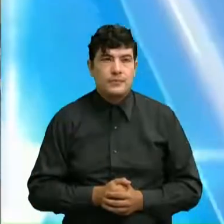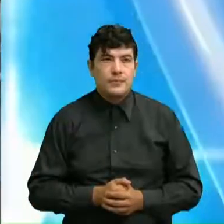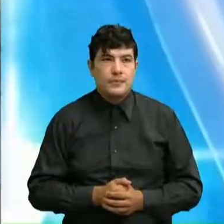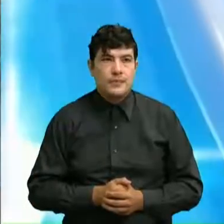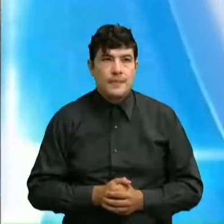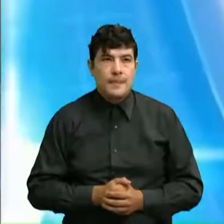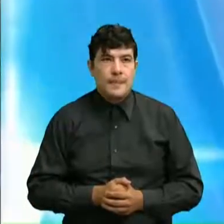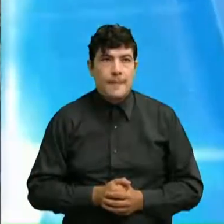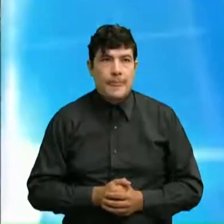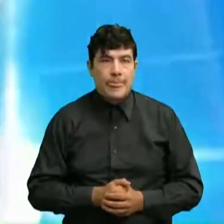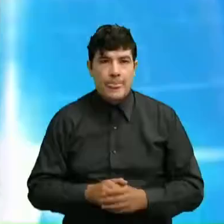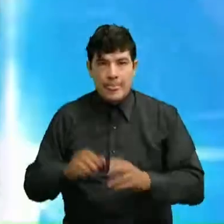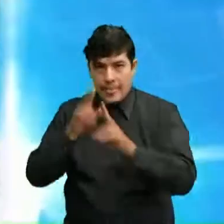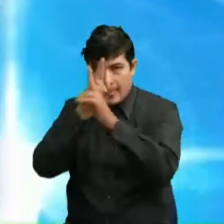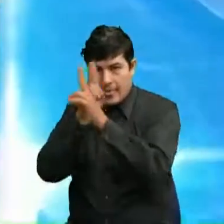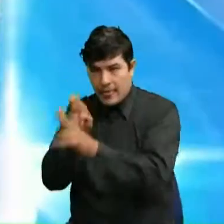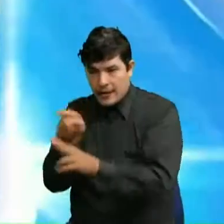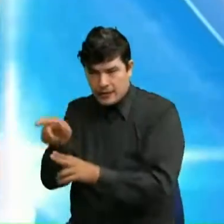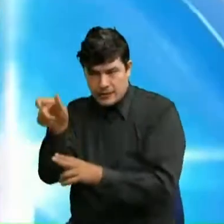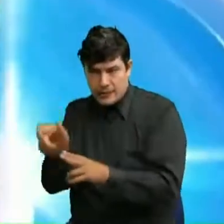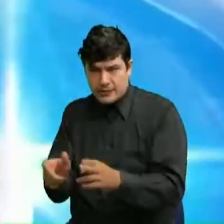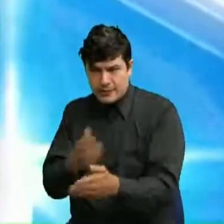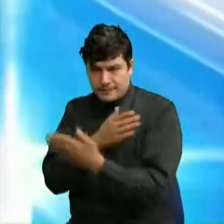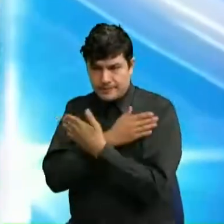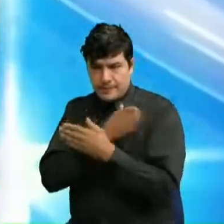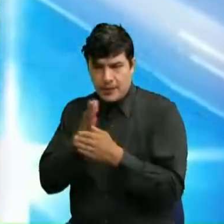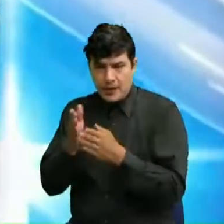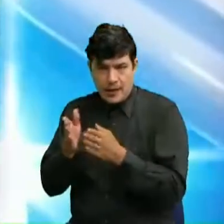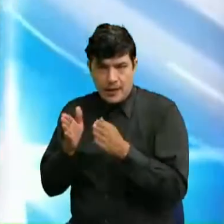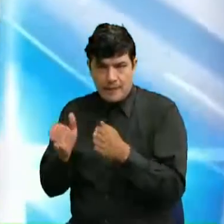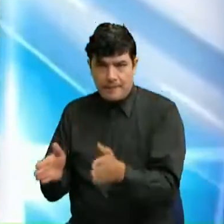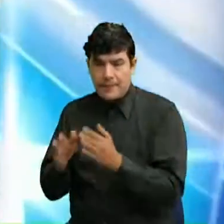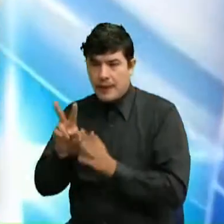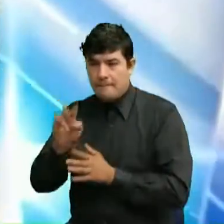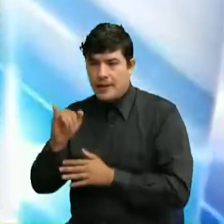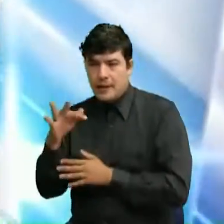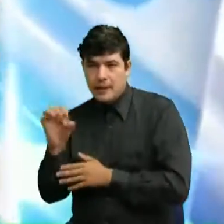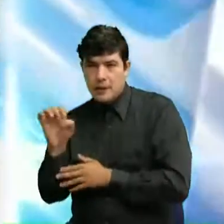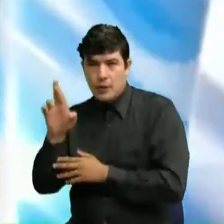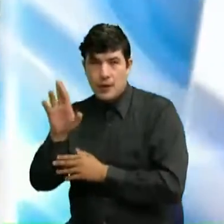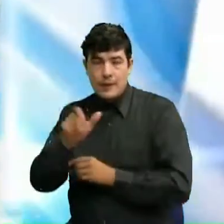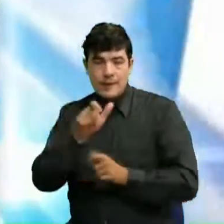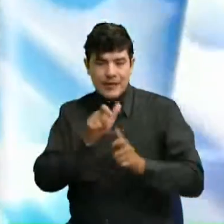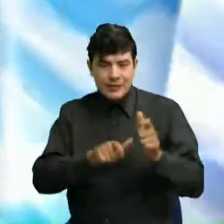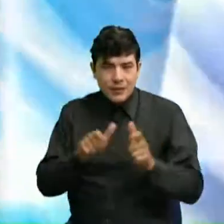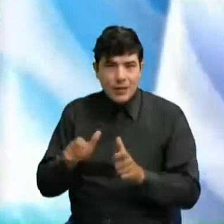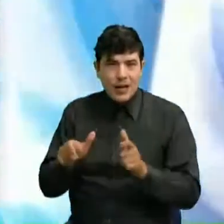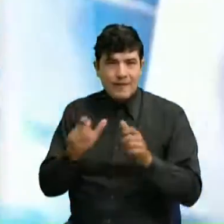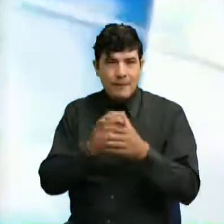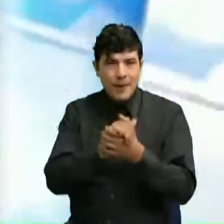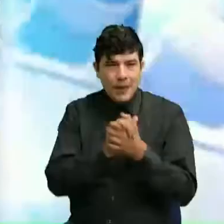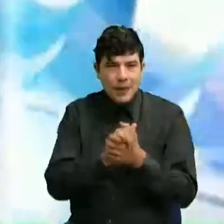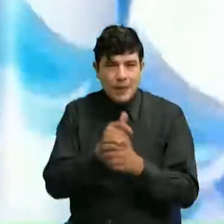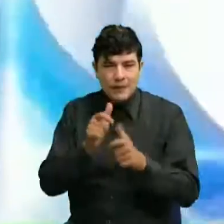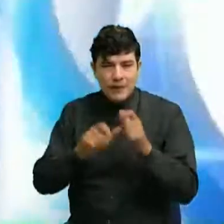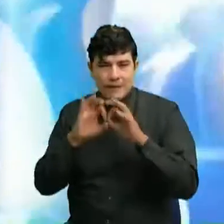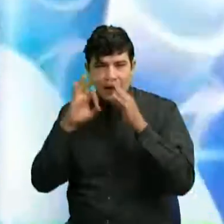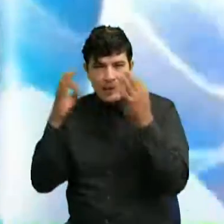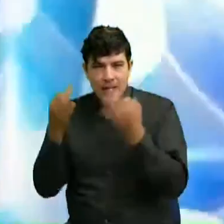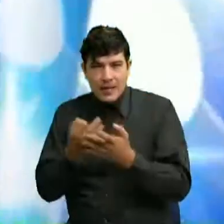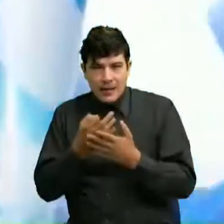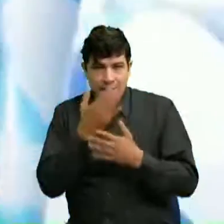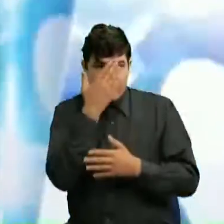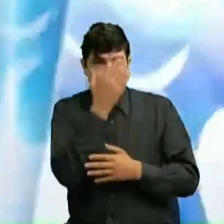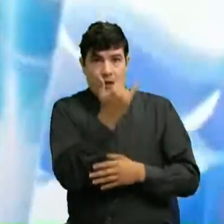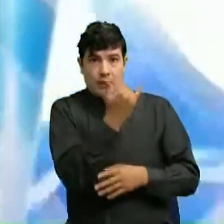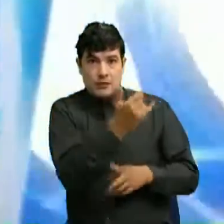Durante las honras fúnebres de Víctor Alfonso Rodríguez, familiares y amigos protestaron frente a la estación de policía del municipio de Huaca cuando acompañaban el